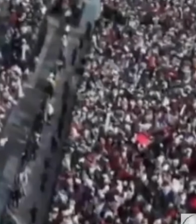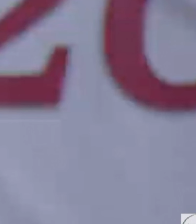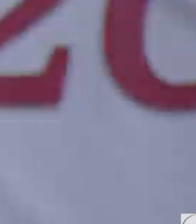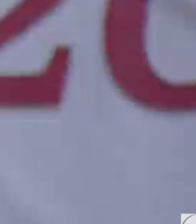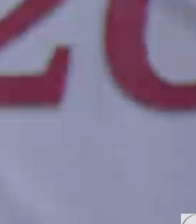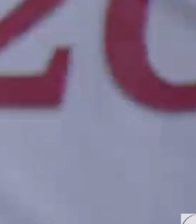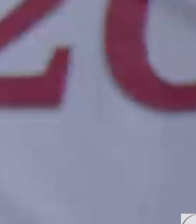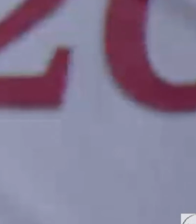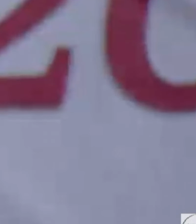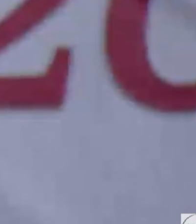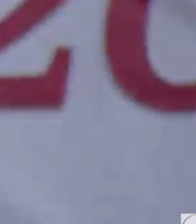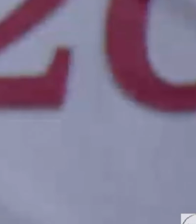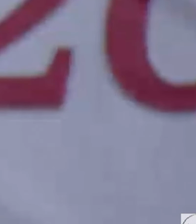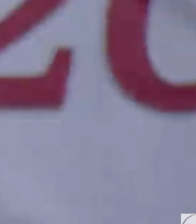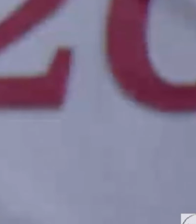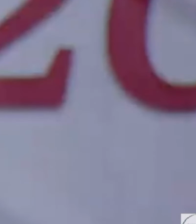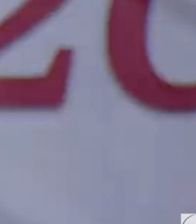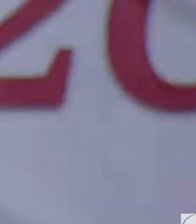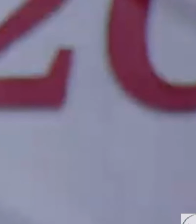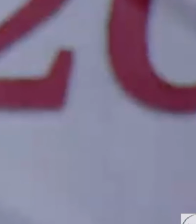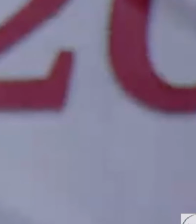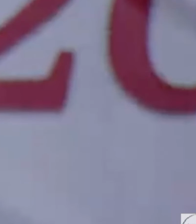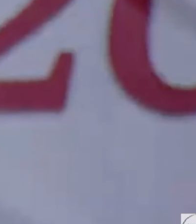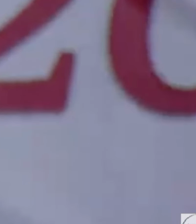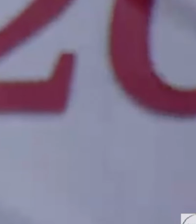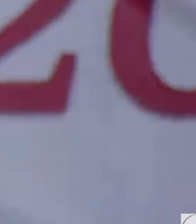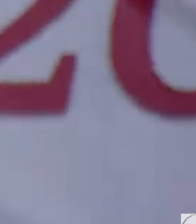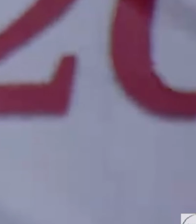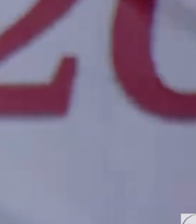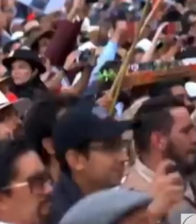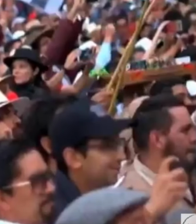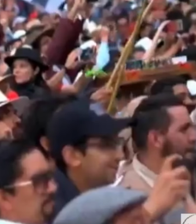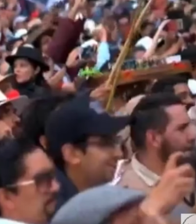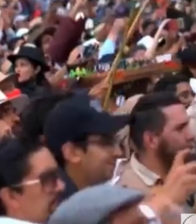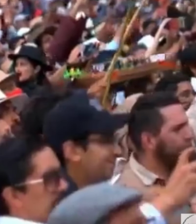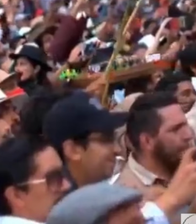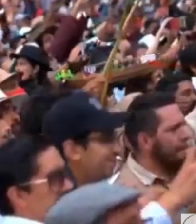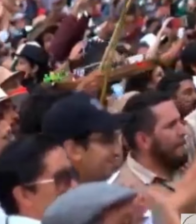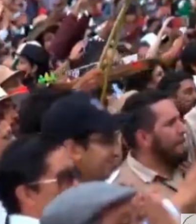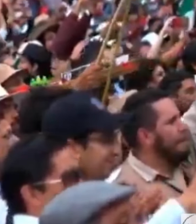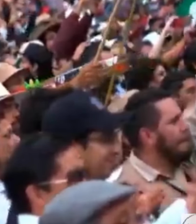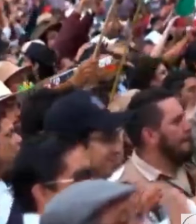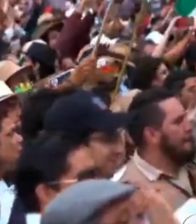patria, el humanismo mexicano.